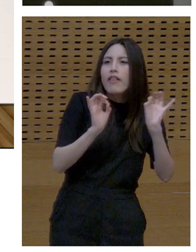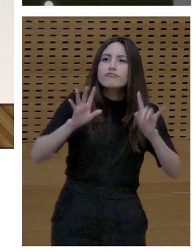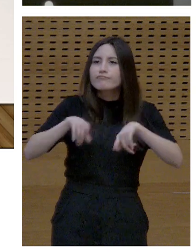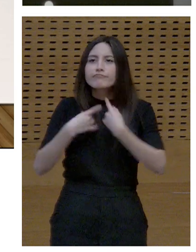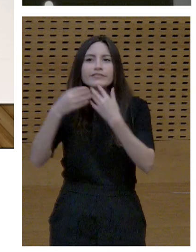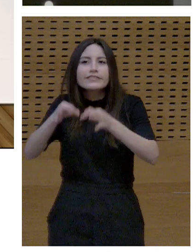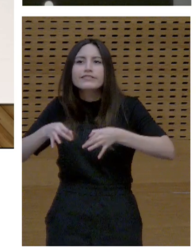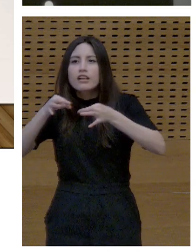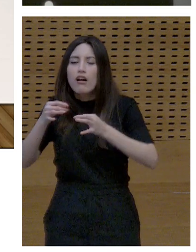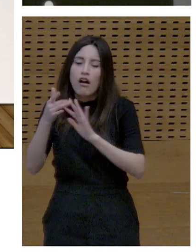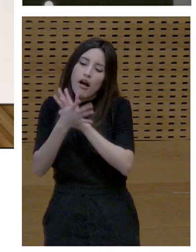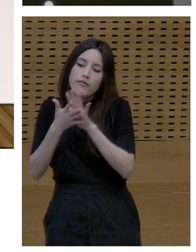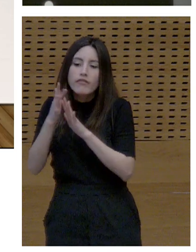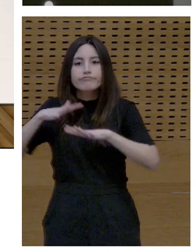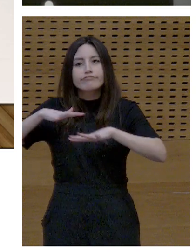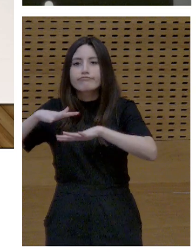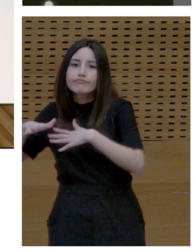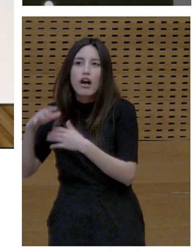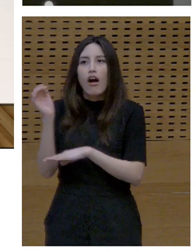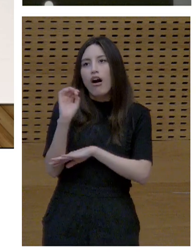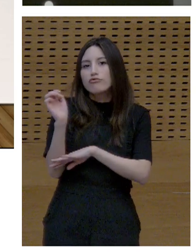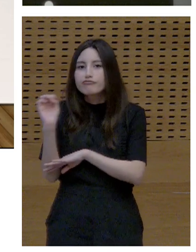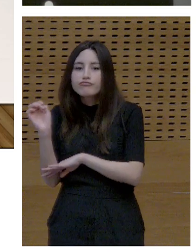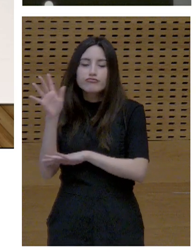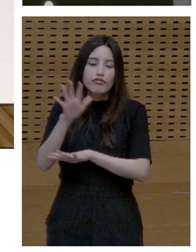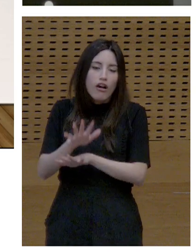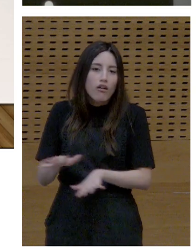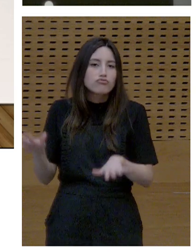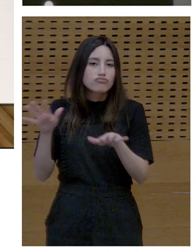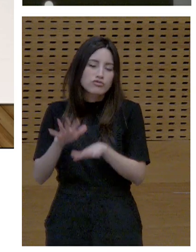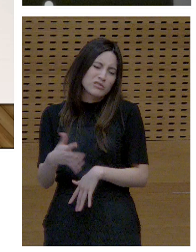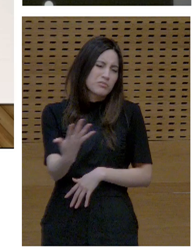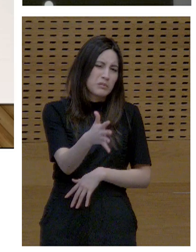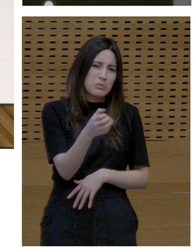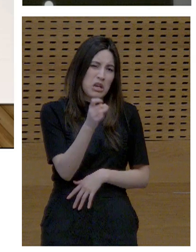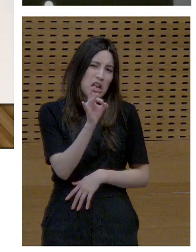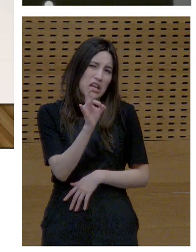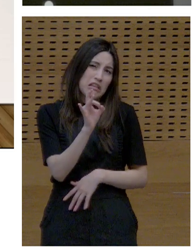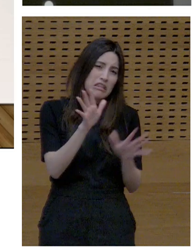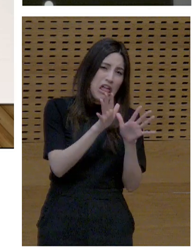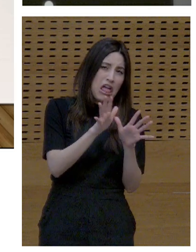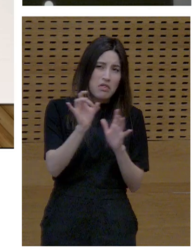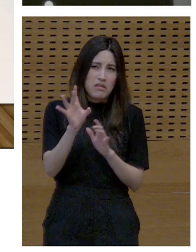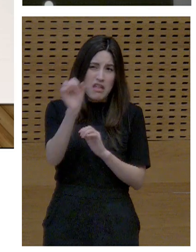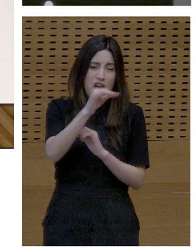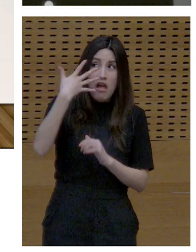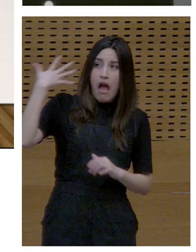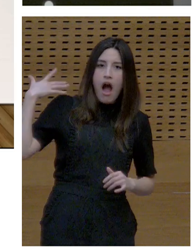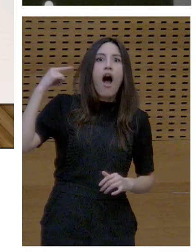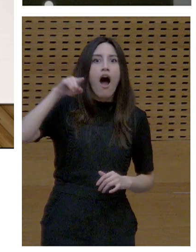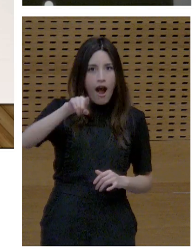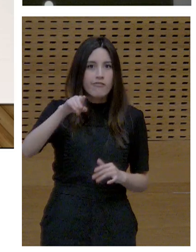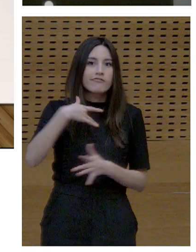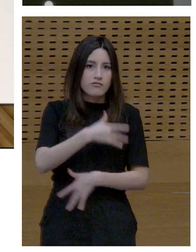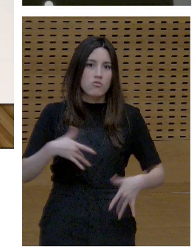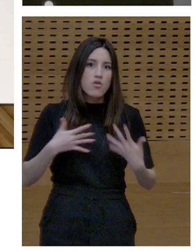los síntomas motores de la enfermedad. Desde hace unos, pues igual ya 10, 15 años, se empezó a hablar de los síntomas no motores y